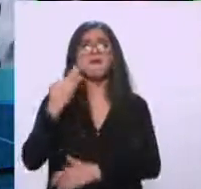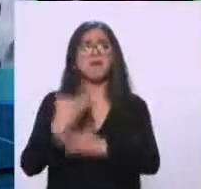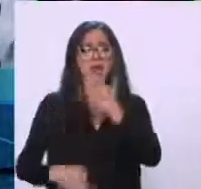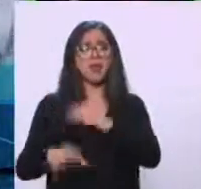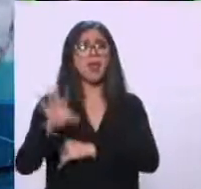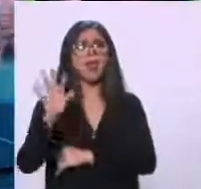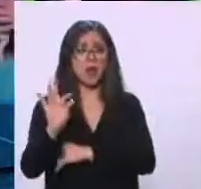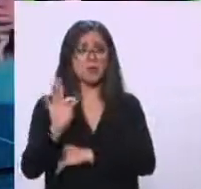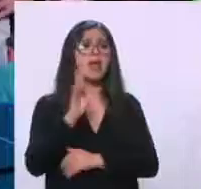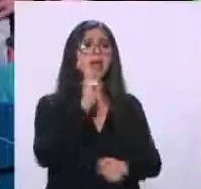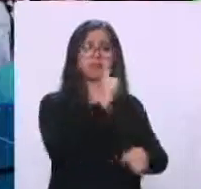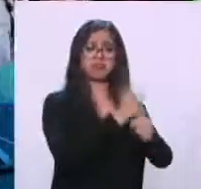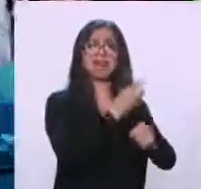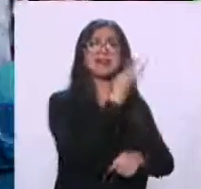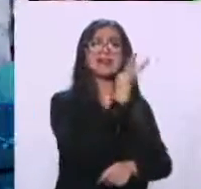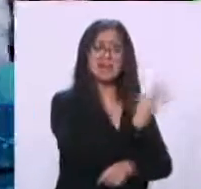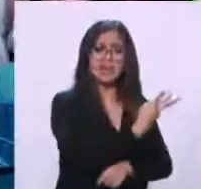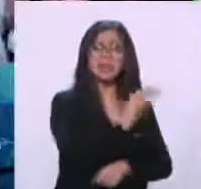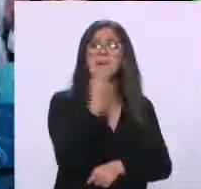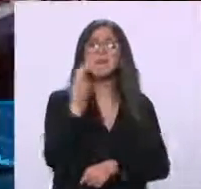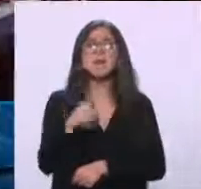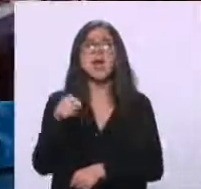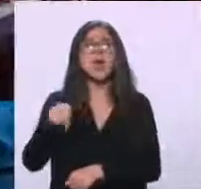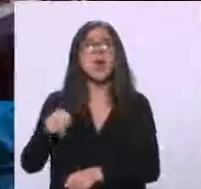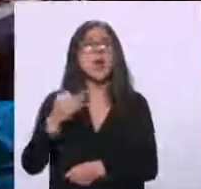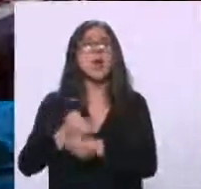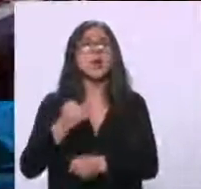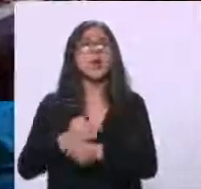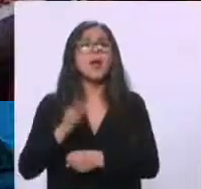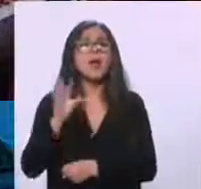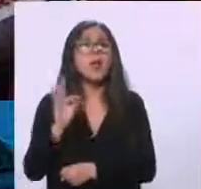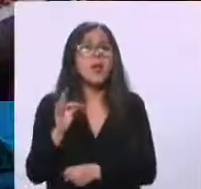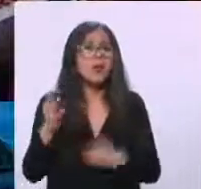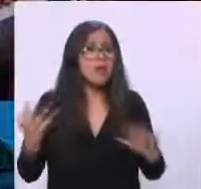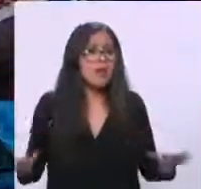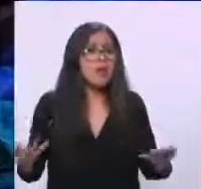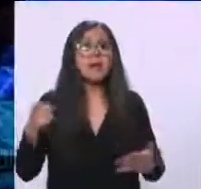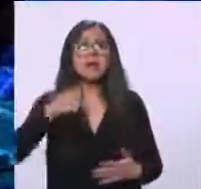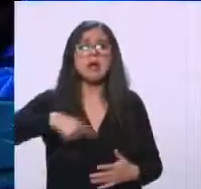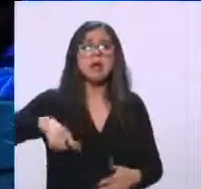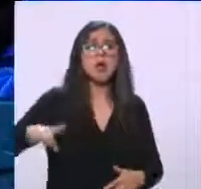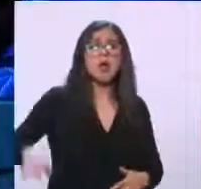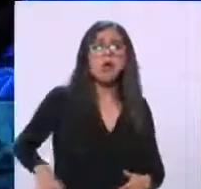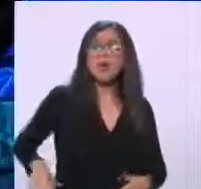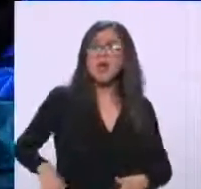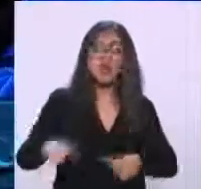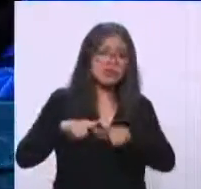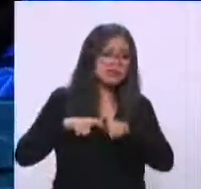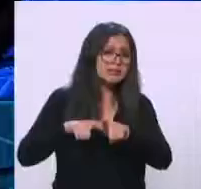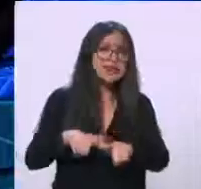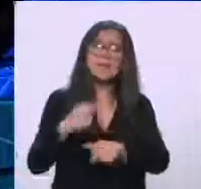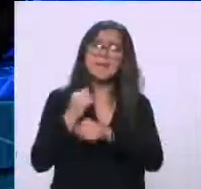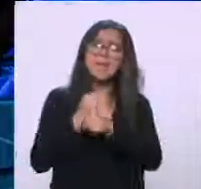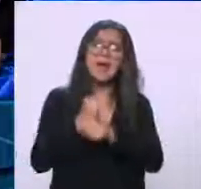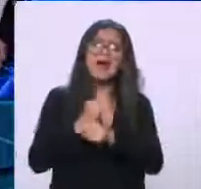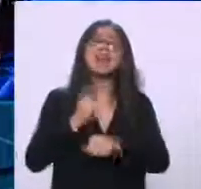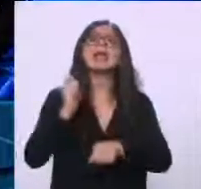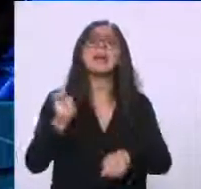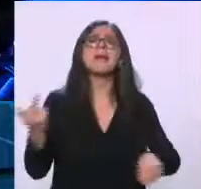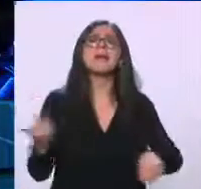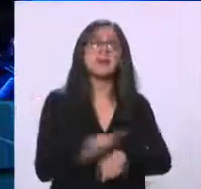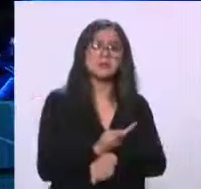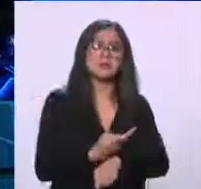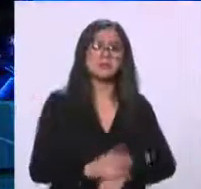que el gobierno no va a parar hasta que encuentre toda la información. Marta Samarripa, hay muchísimo más falta